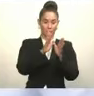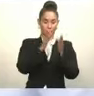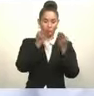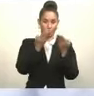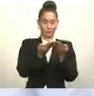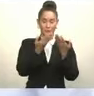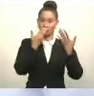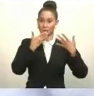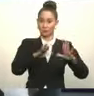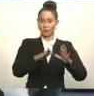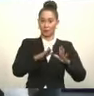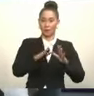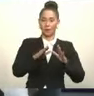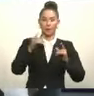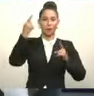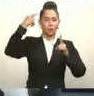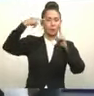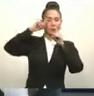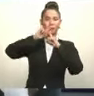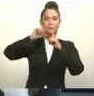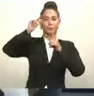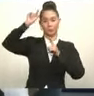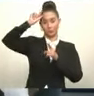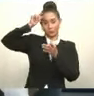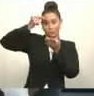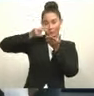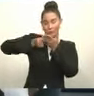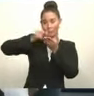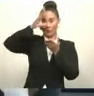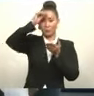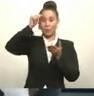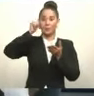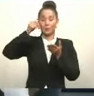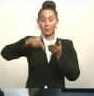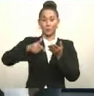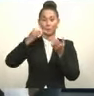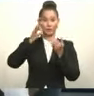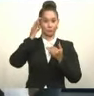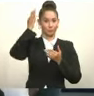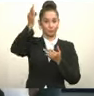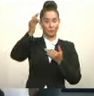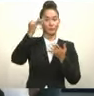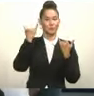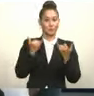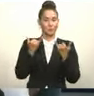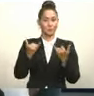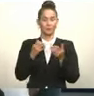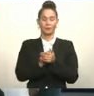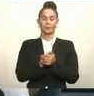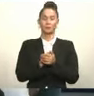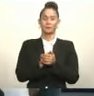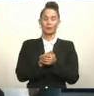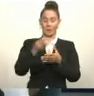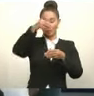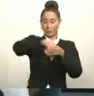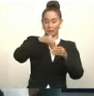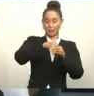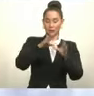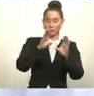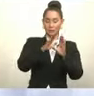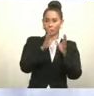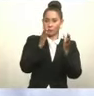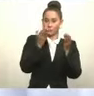ciudadanos y ciudadanas del mundo de hoy y de mañana, con formación integral, con fortalecimiento de su